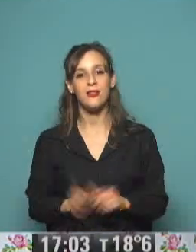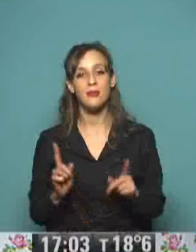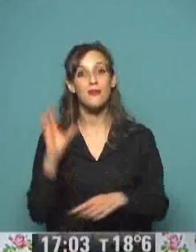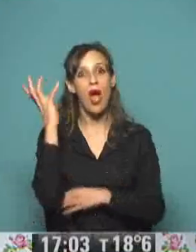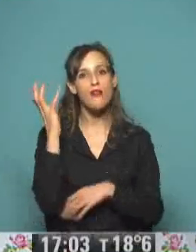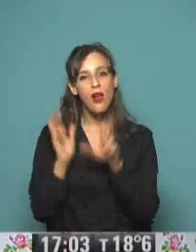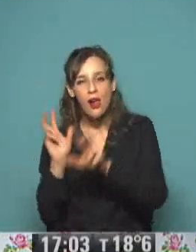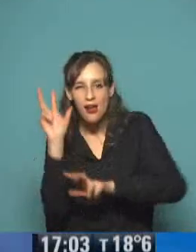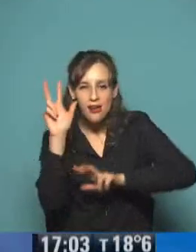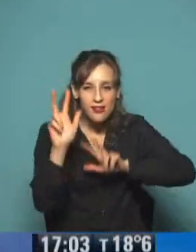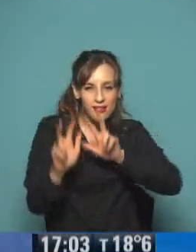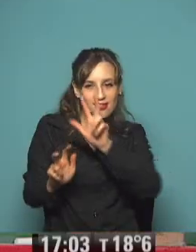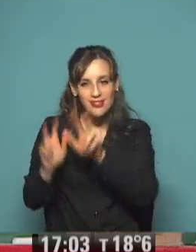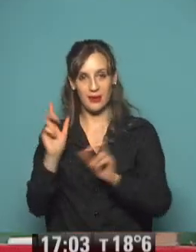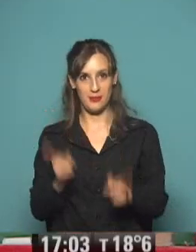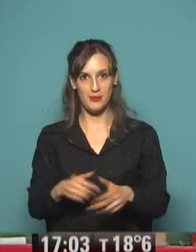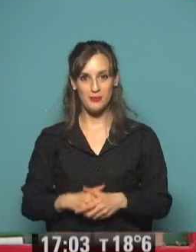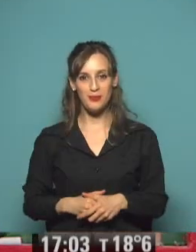esa palabra.